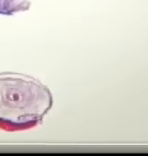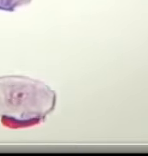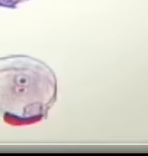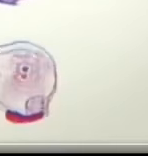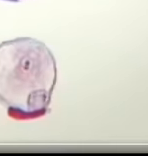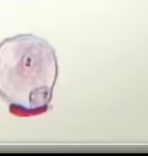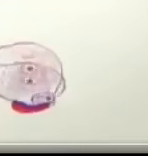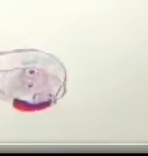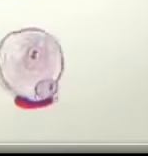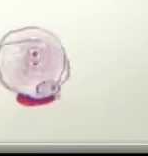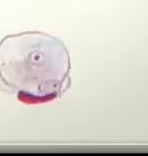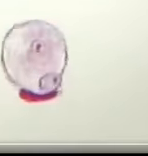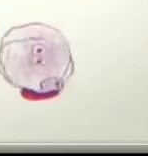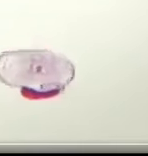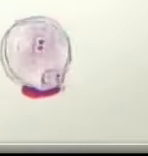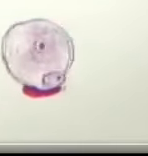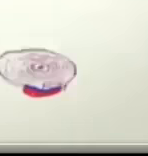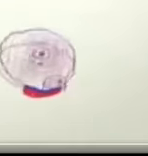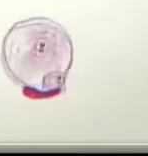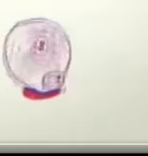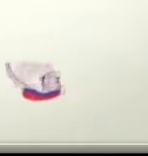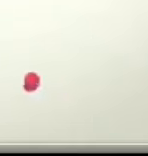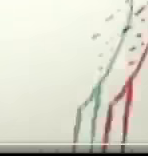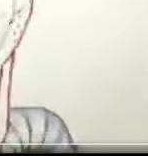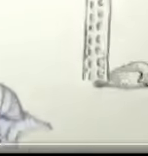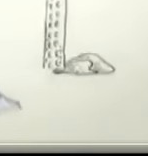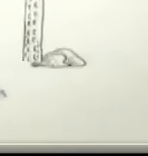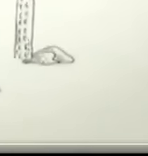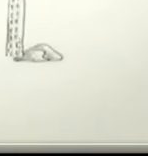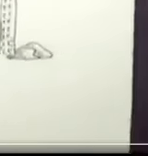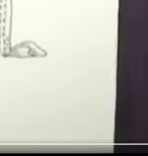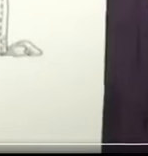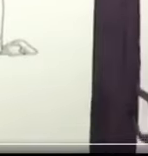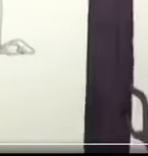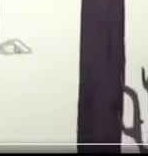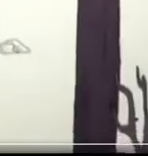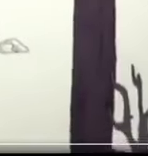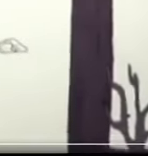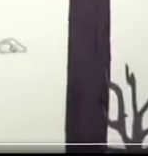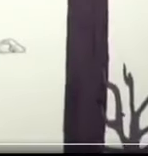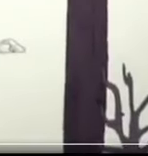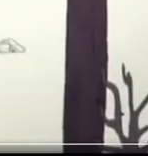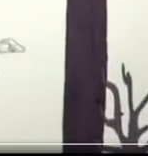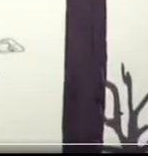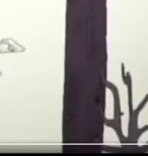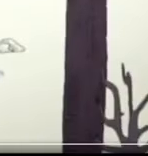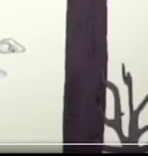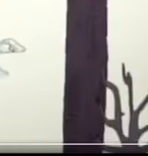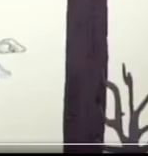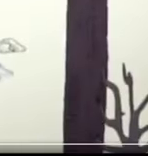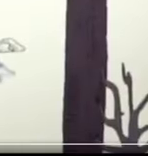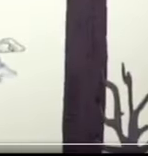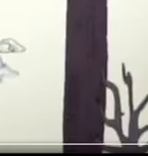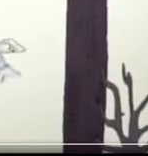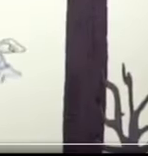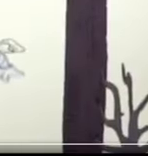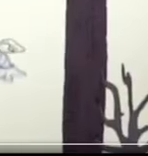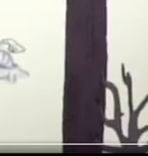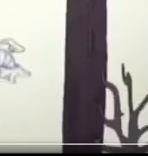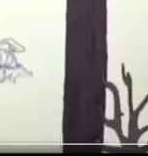masa hecho toaca. Bueno como te hay chioch. Puga camasita camai vija que mopi. Muy